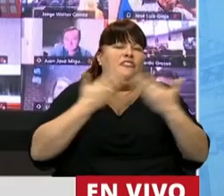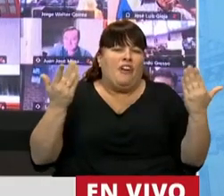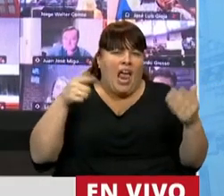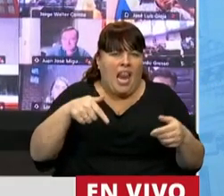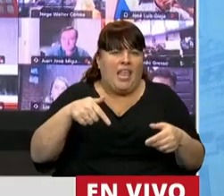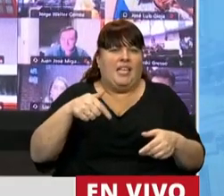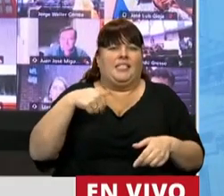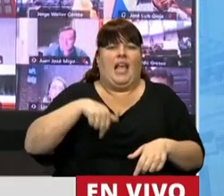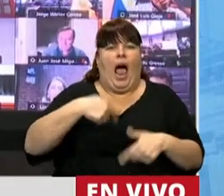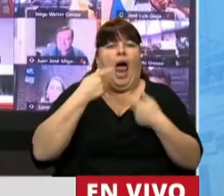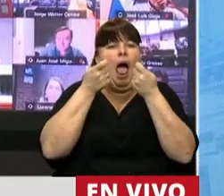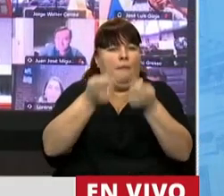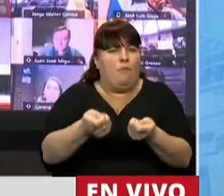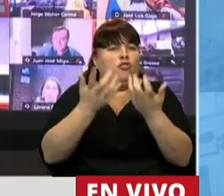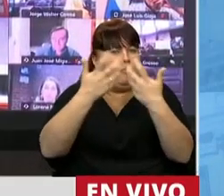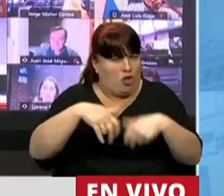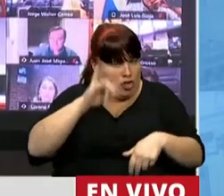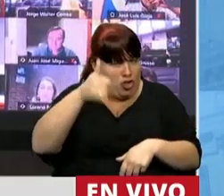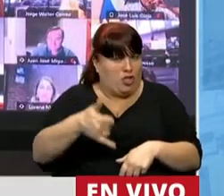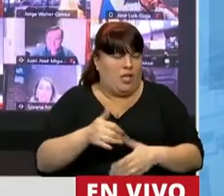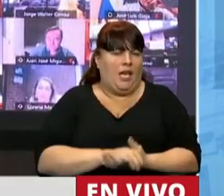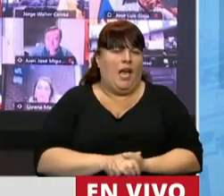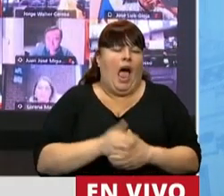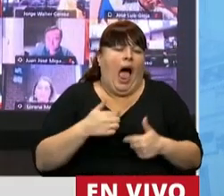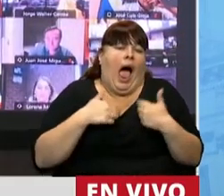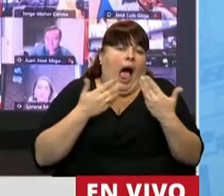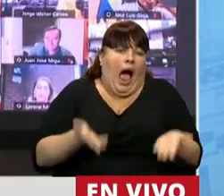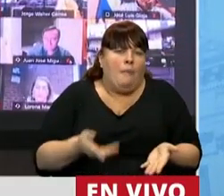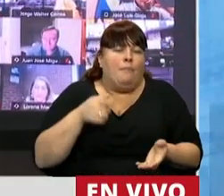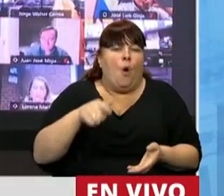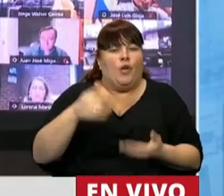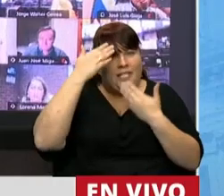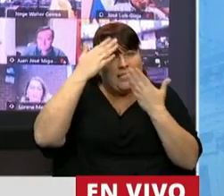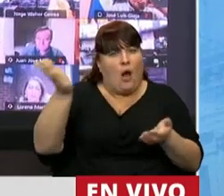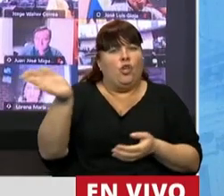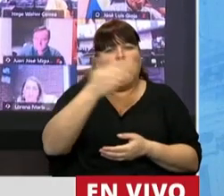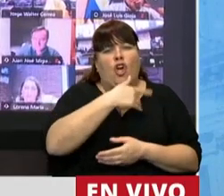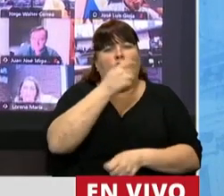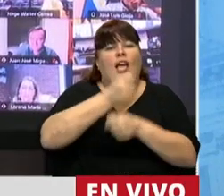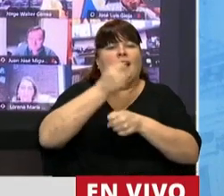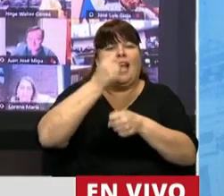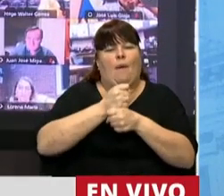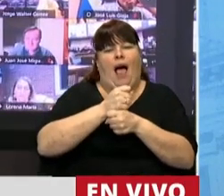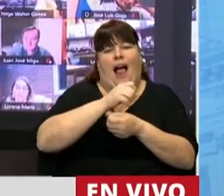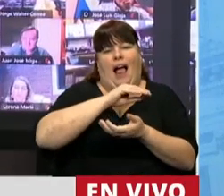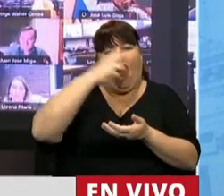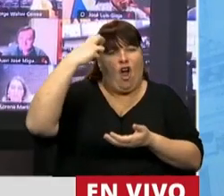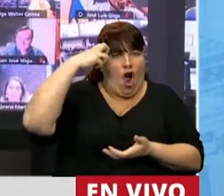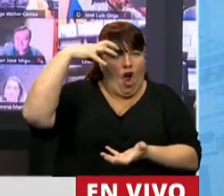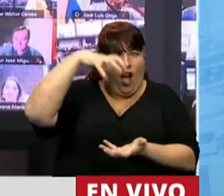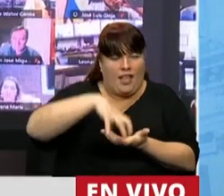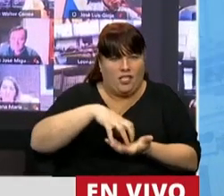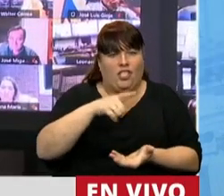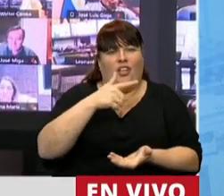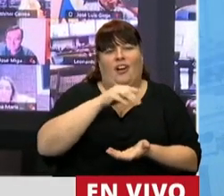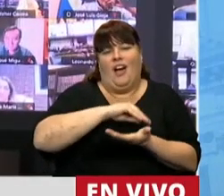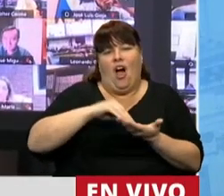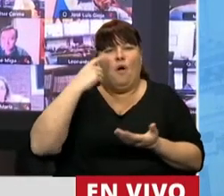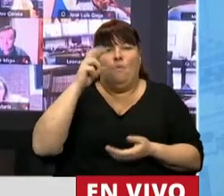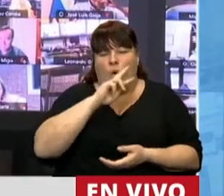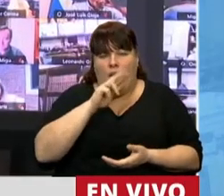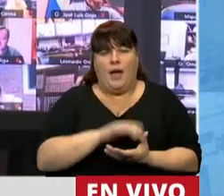poder acompañar este proyecto, y quiero aprovechar también para saludar a todos los trabajadores legislativos y las trabajadoras